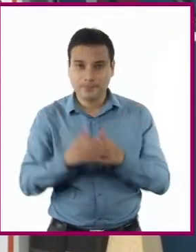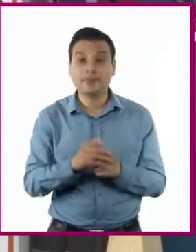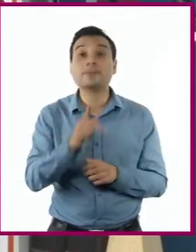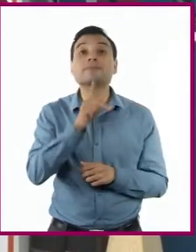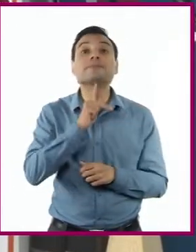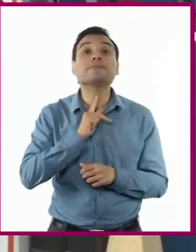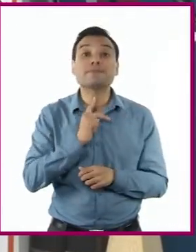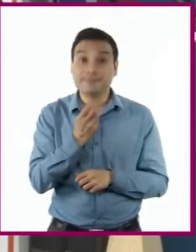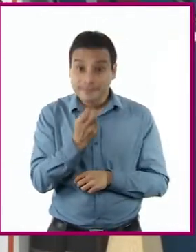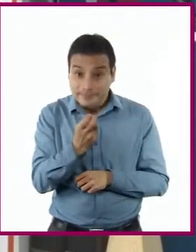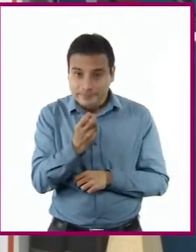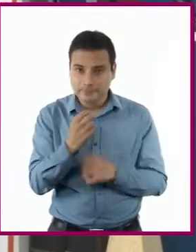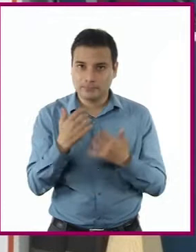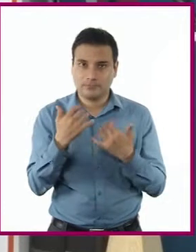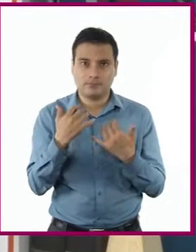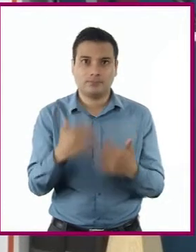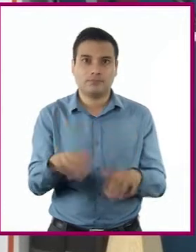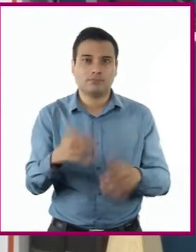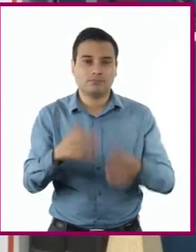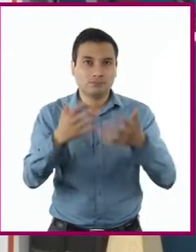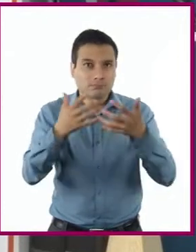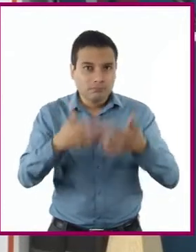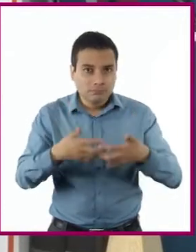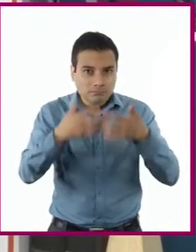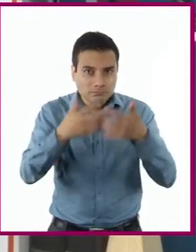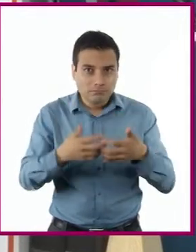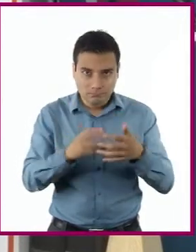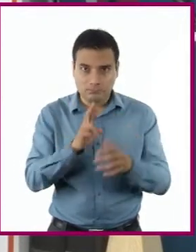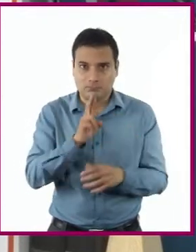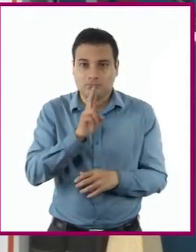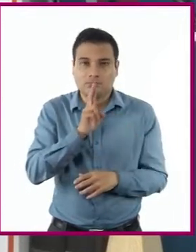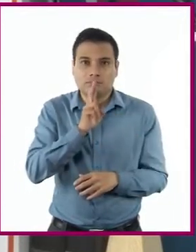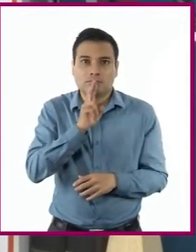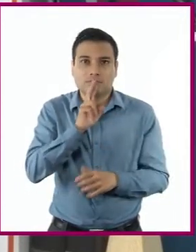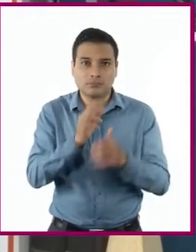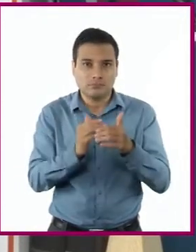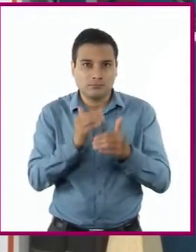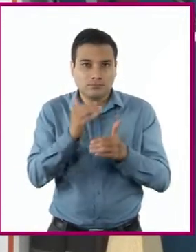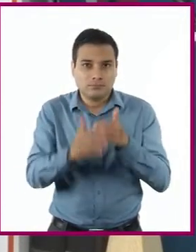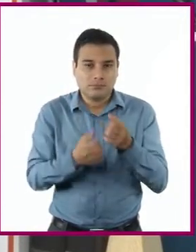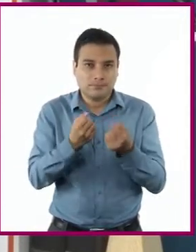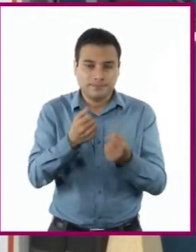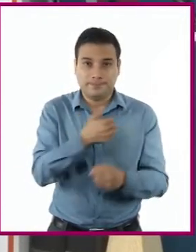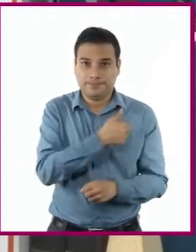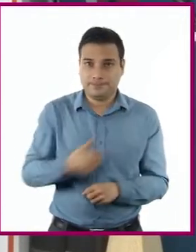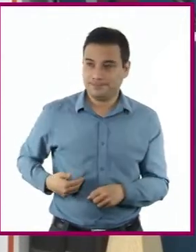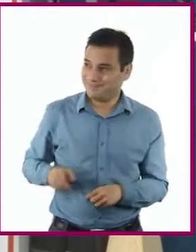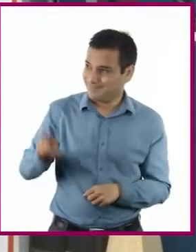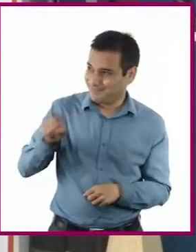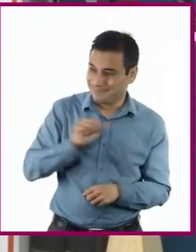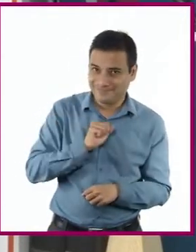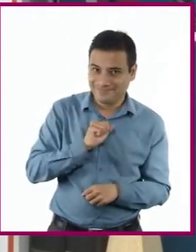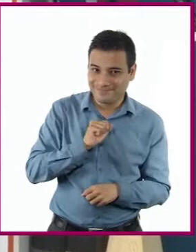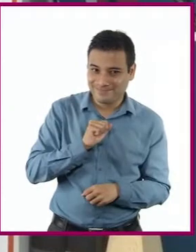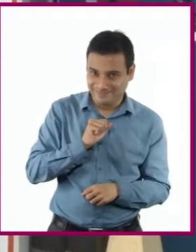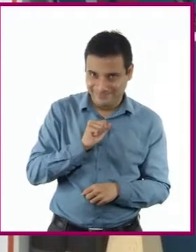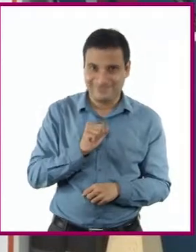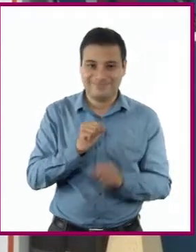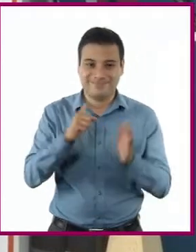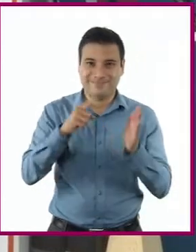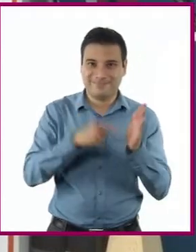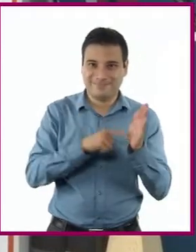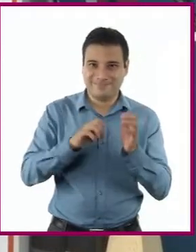fue convirtiendo en una de las industrias más importantes del país. El presidente José López Portillo,